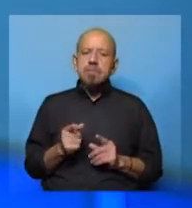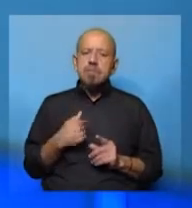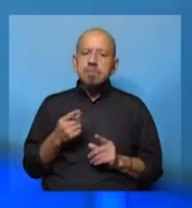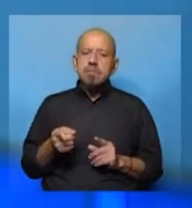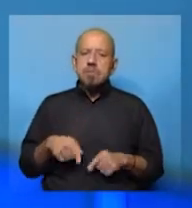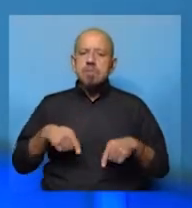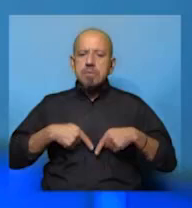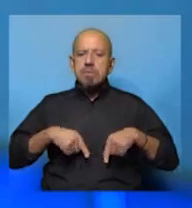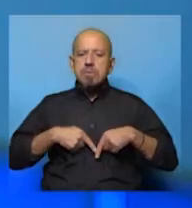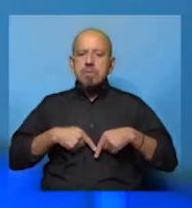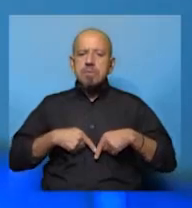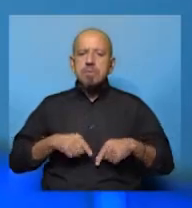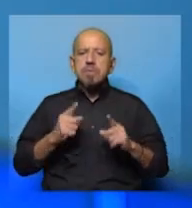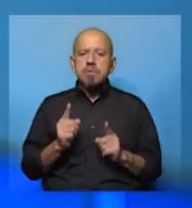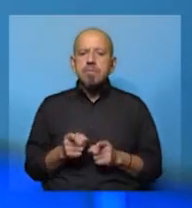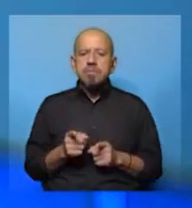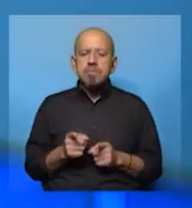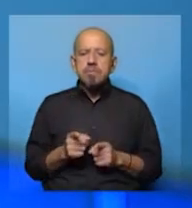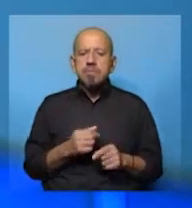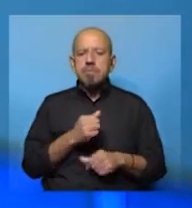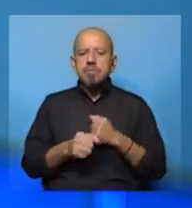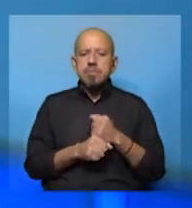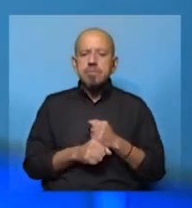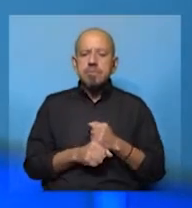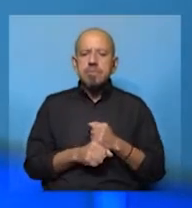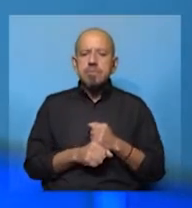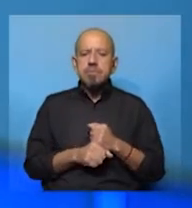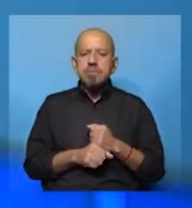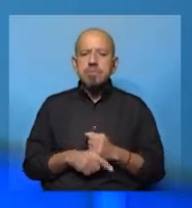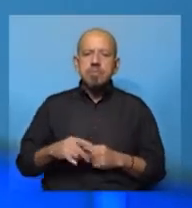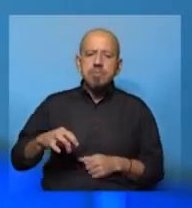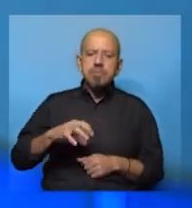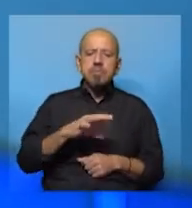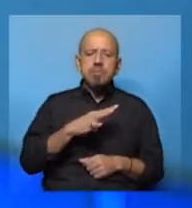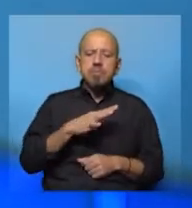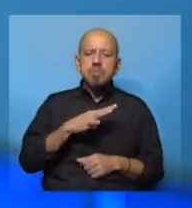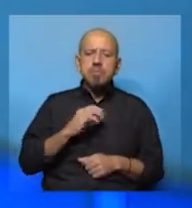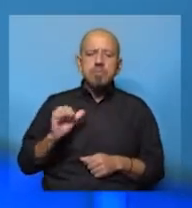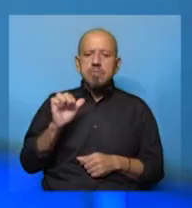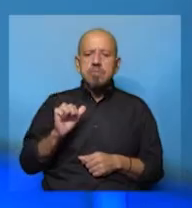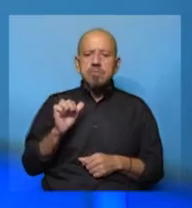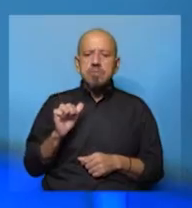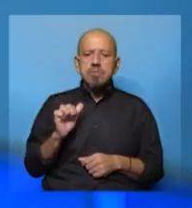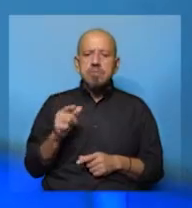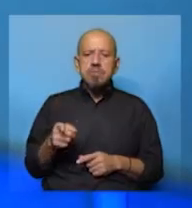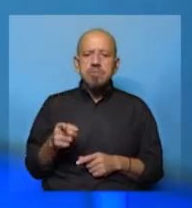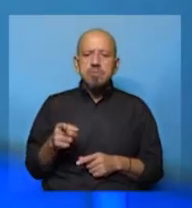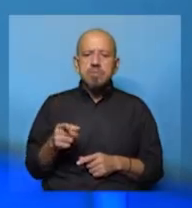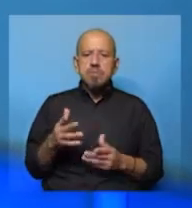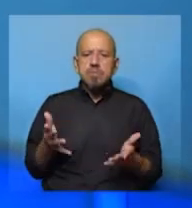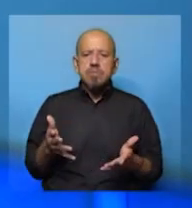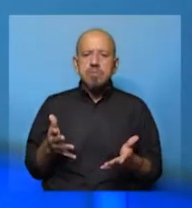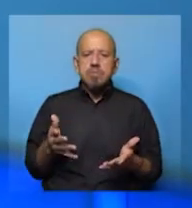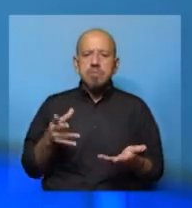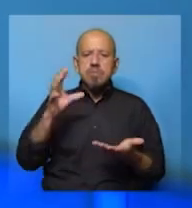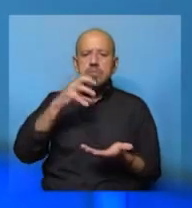intendenta lo viví también en los años de Mariano cuando teníamos empresas que nos rellenaban lugares